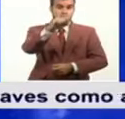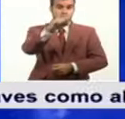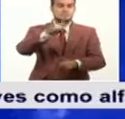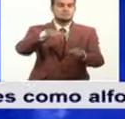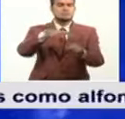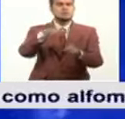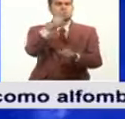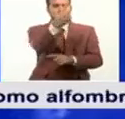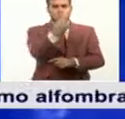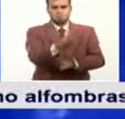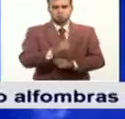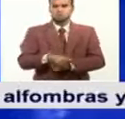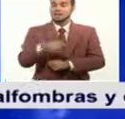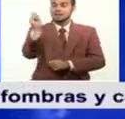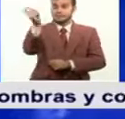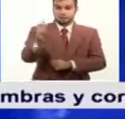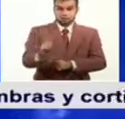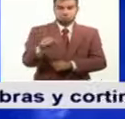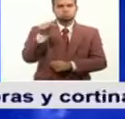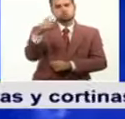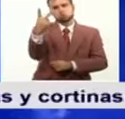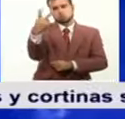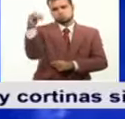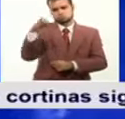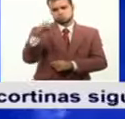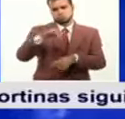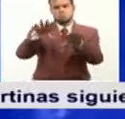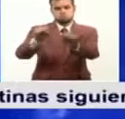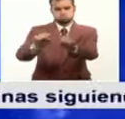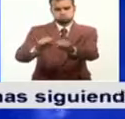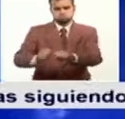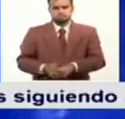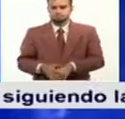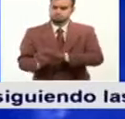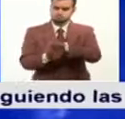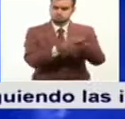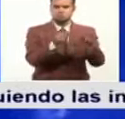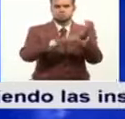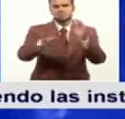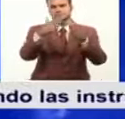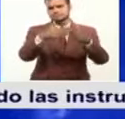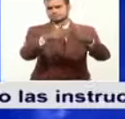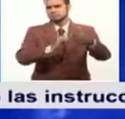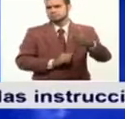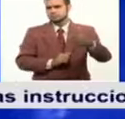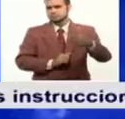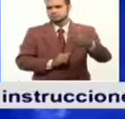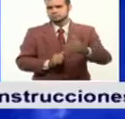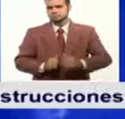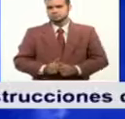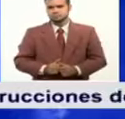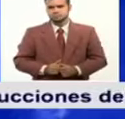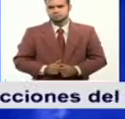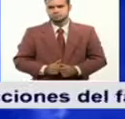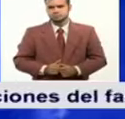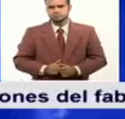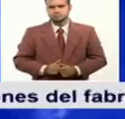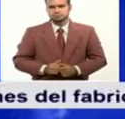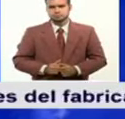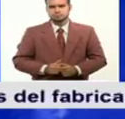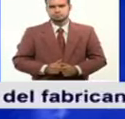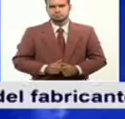con 2 casos importados. En la provincia de Granma se diagnostica un caso importado del